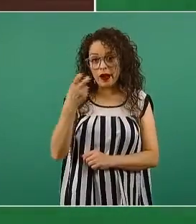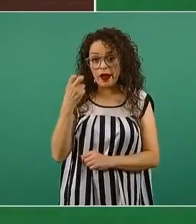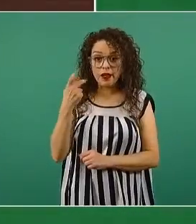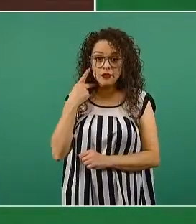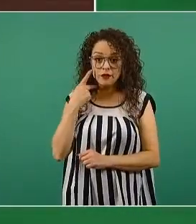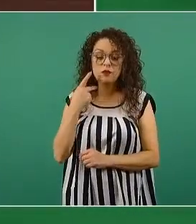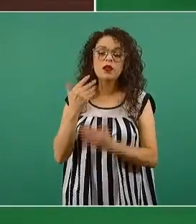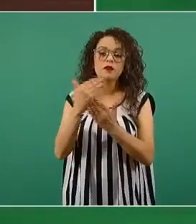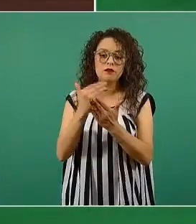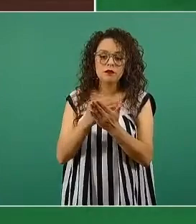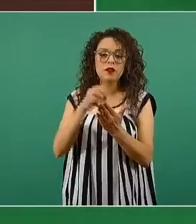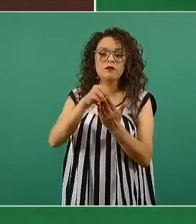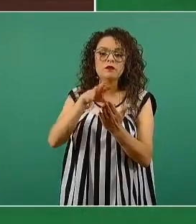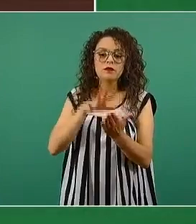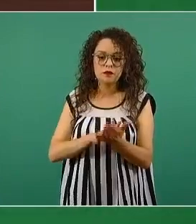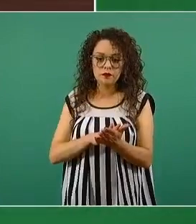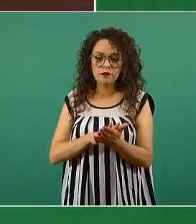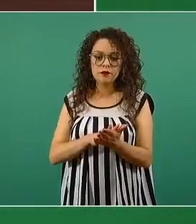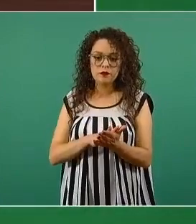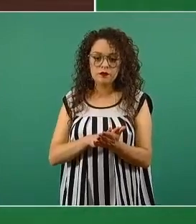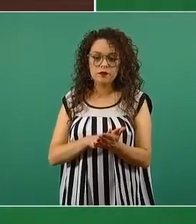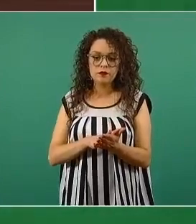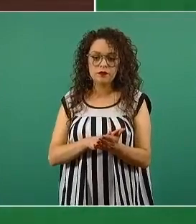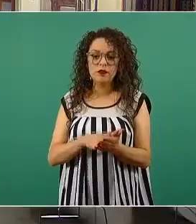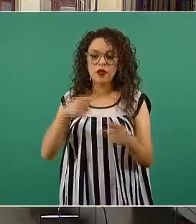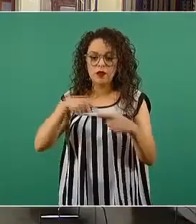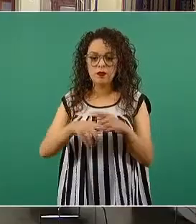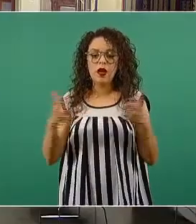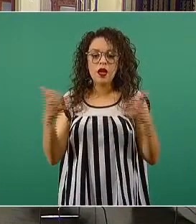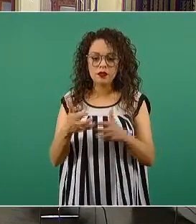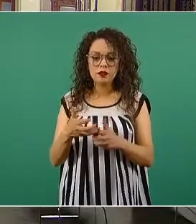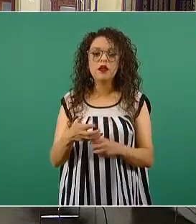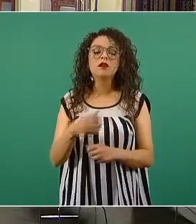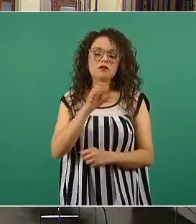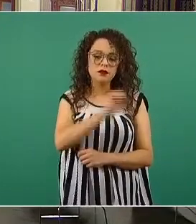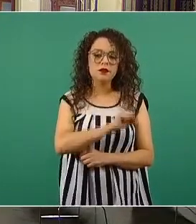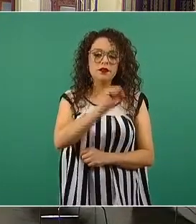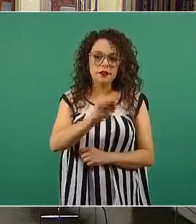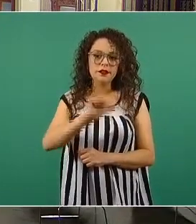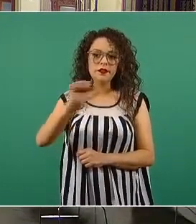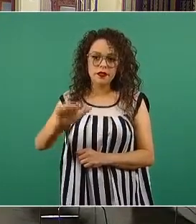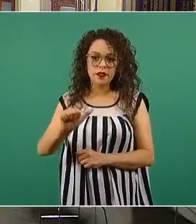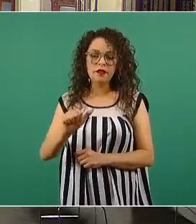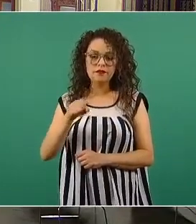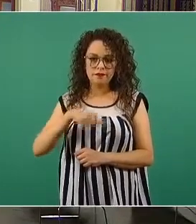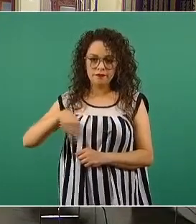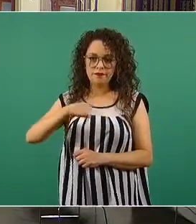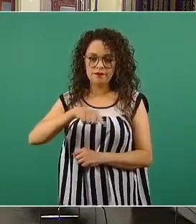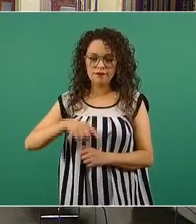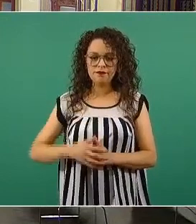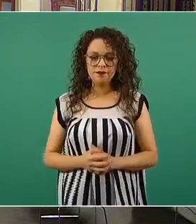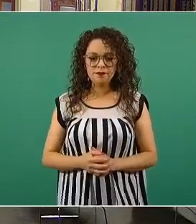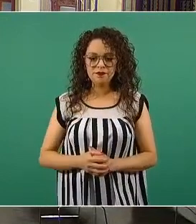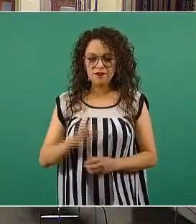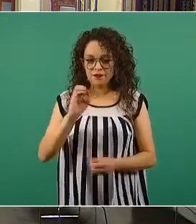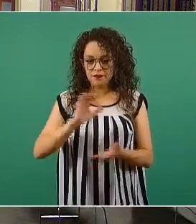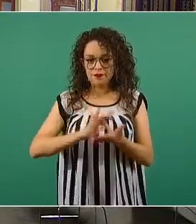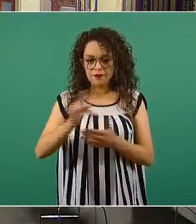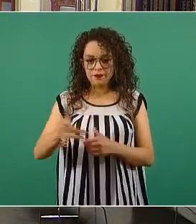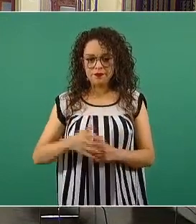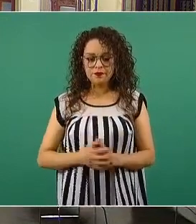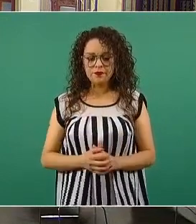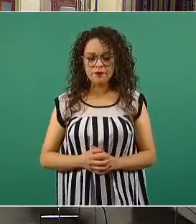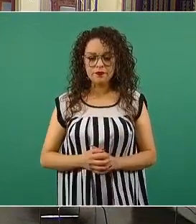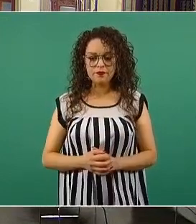política que se está construyendo desde la Secretaría de Salud. Muchas gracias. Bien, muchas